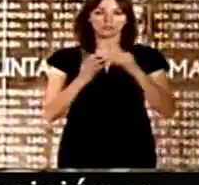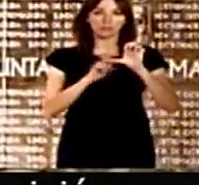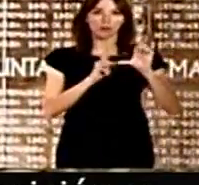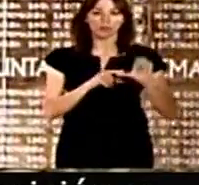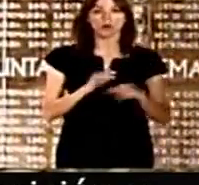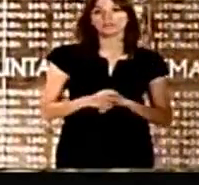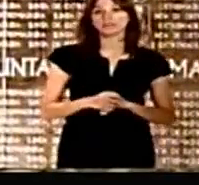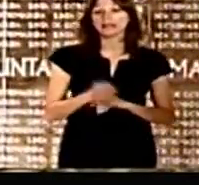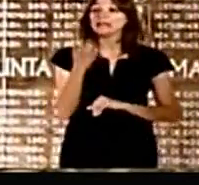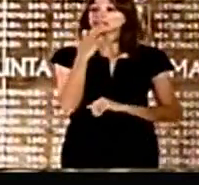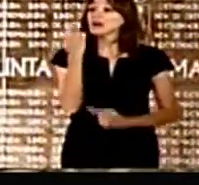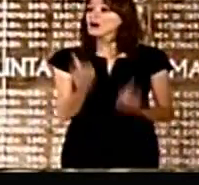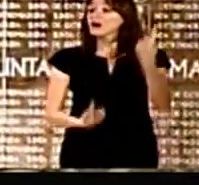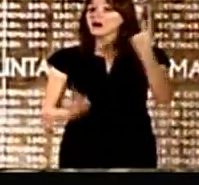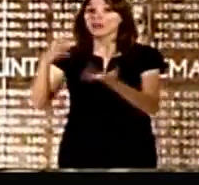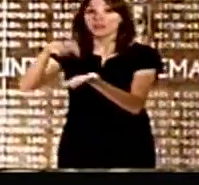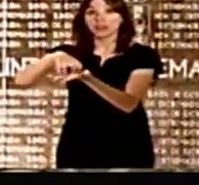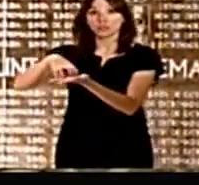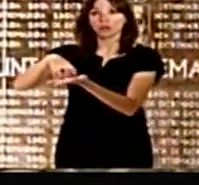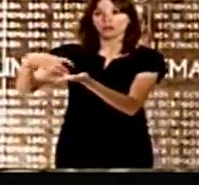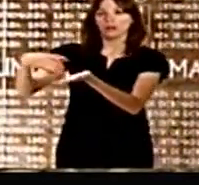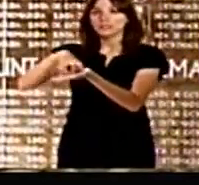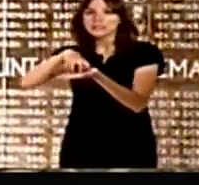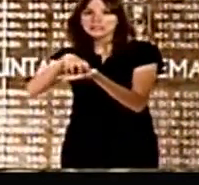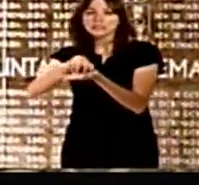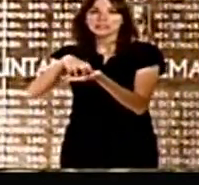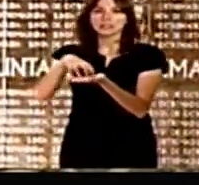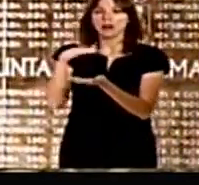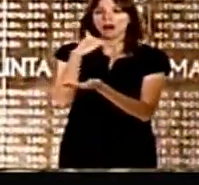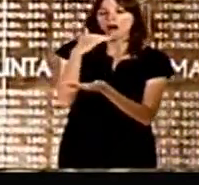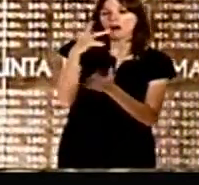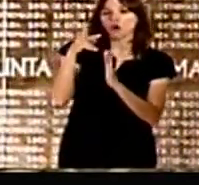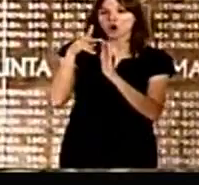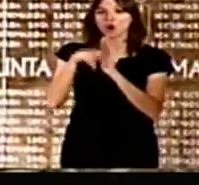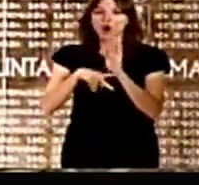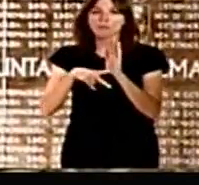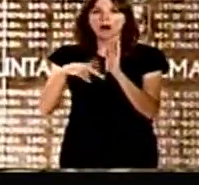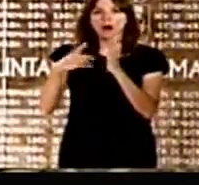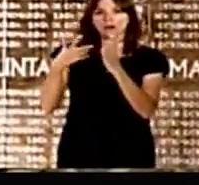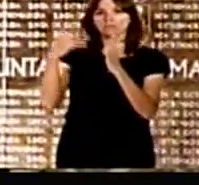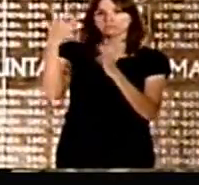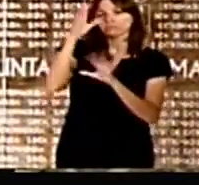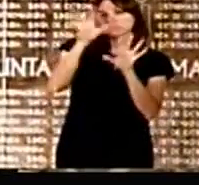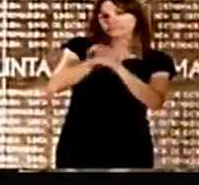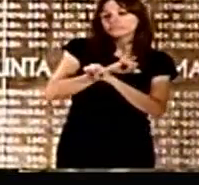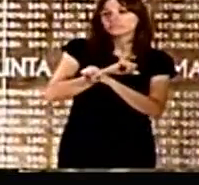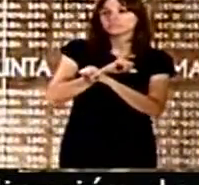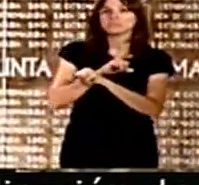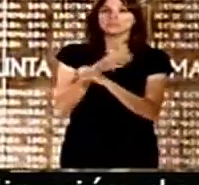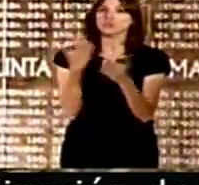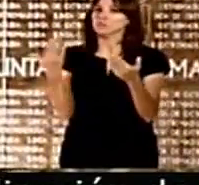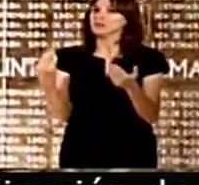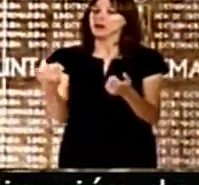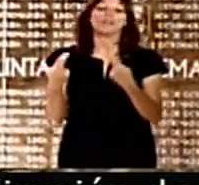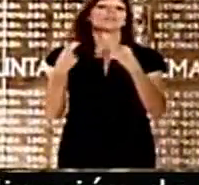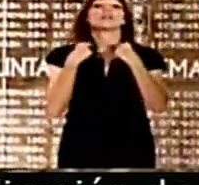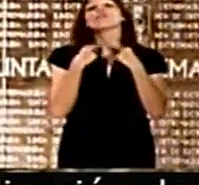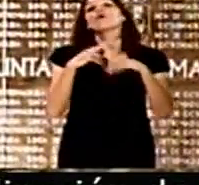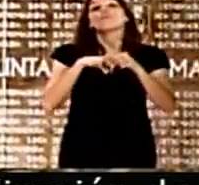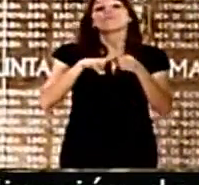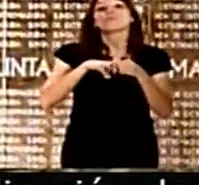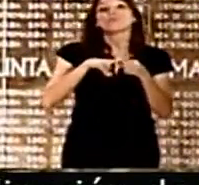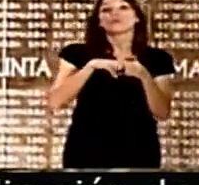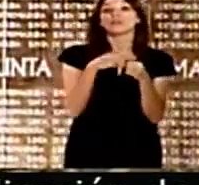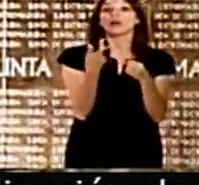Si algún centro educativo tuviera dudas respecto de la aplicación de esa norma, huelga decir que las direcciones provinciales de educación están